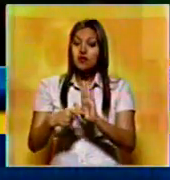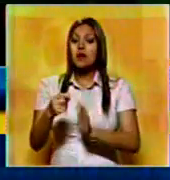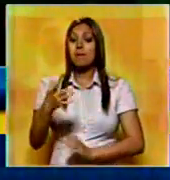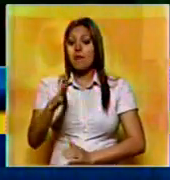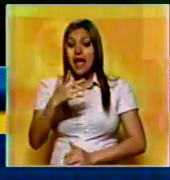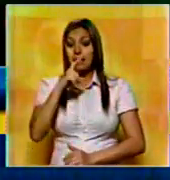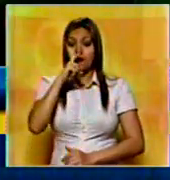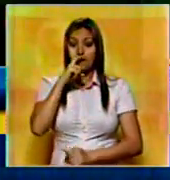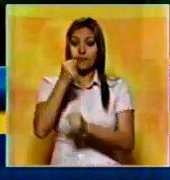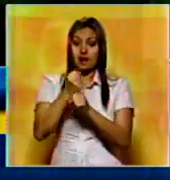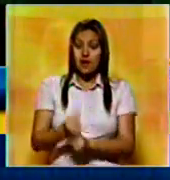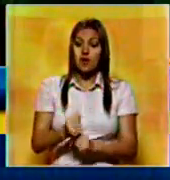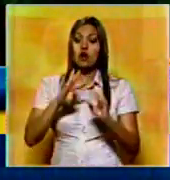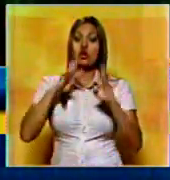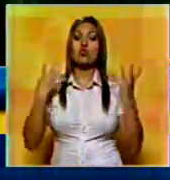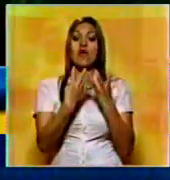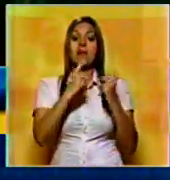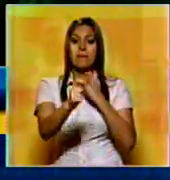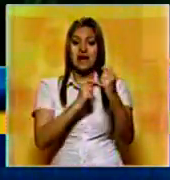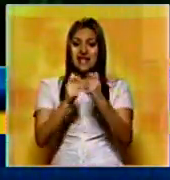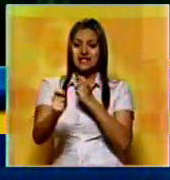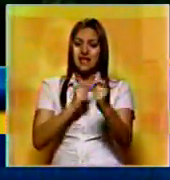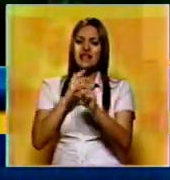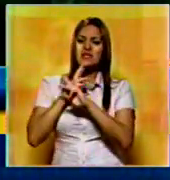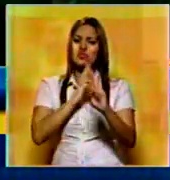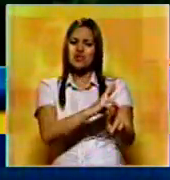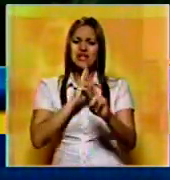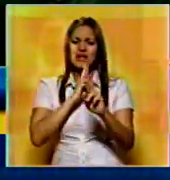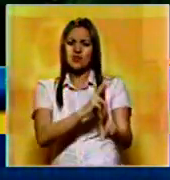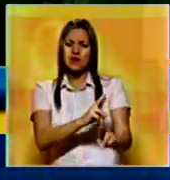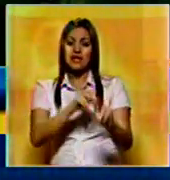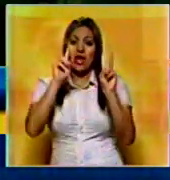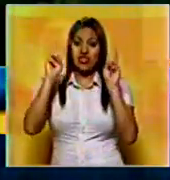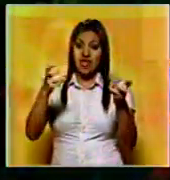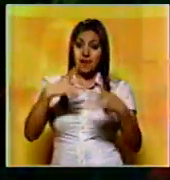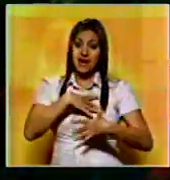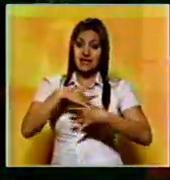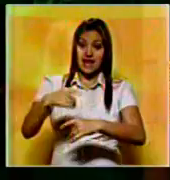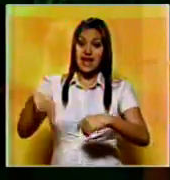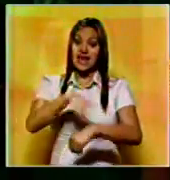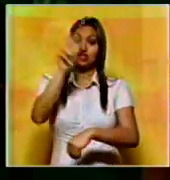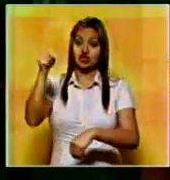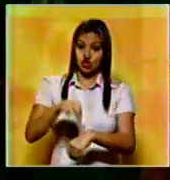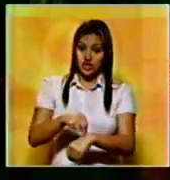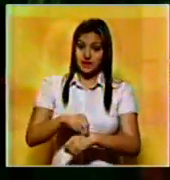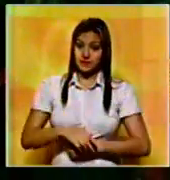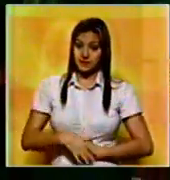jefe de estado realice una rueda de prensa y de respuestas a temas de interés nacional